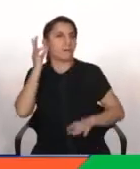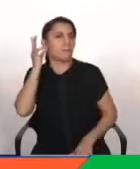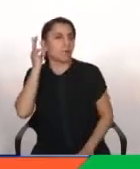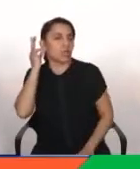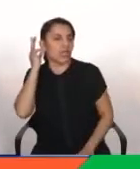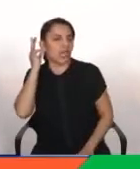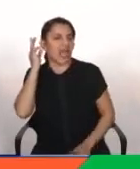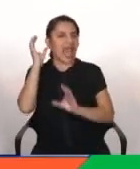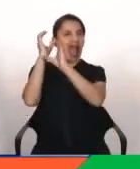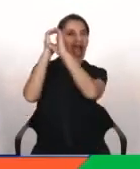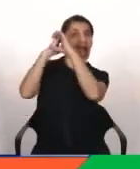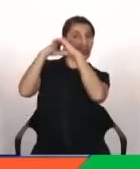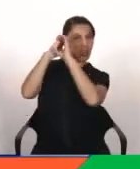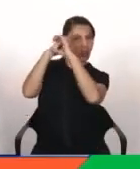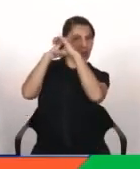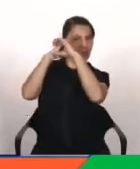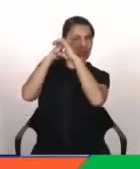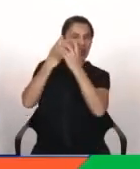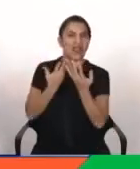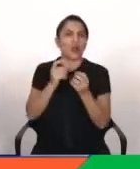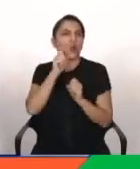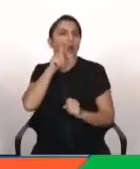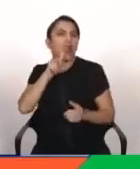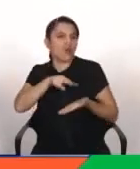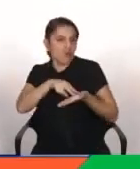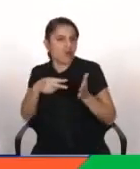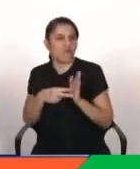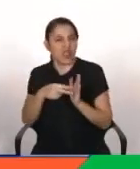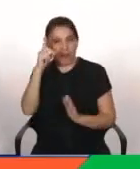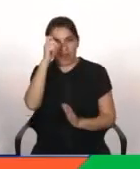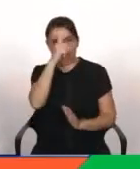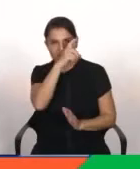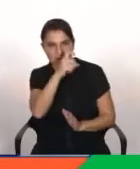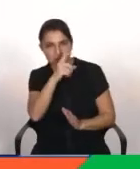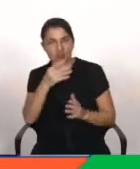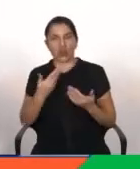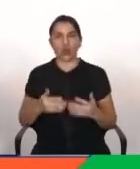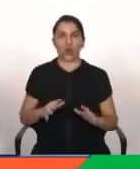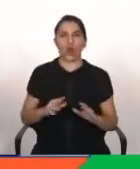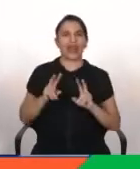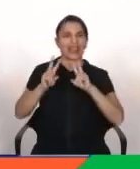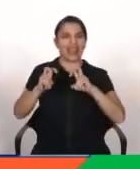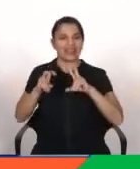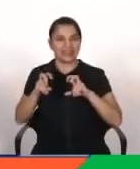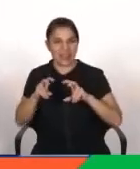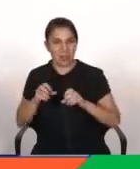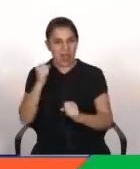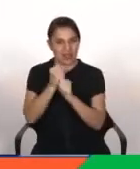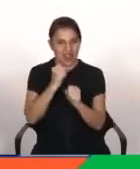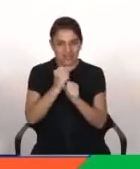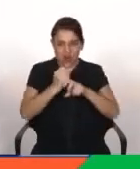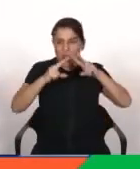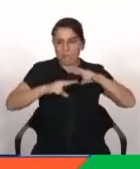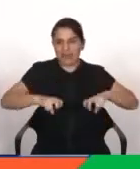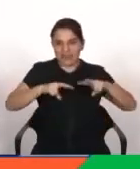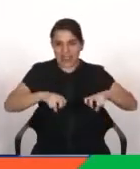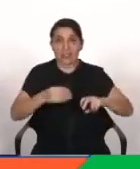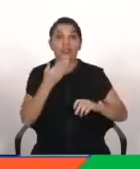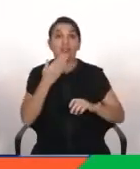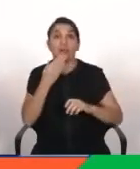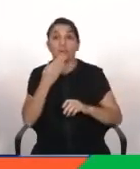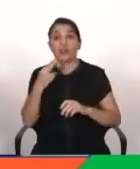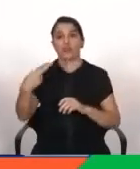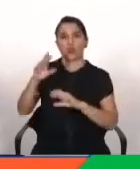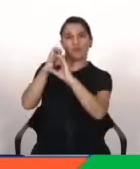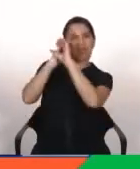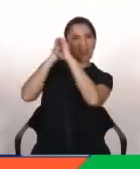¿Qué dificultades han visto, tanto en el área astronómica de la divulgación como en sus trabajos con la investigación?